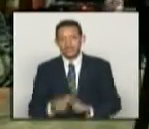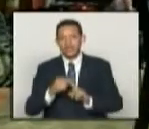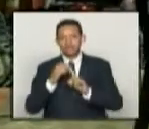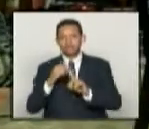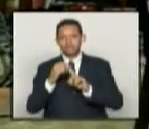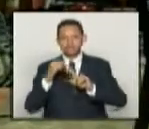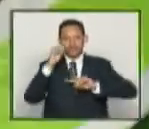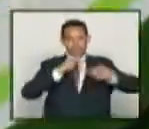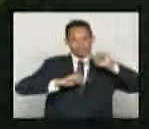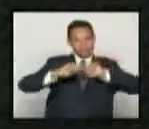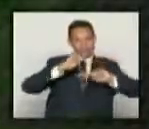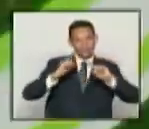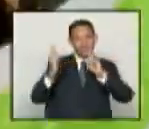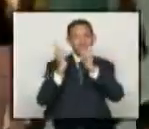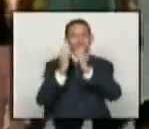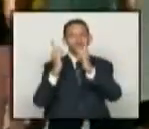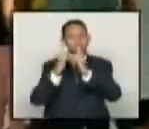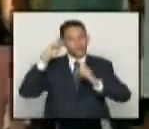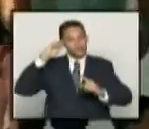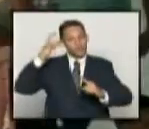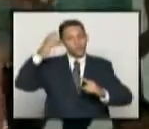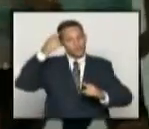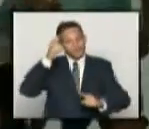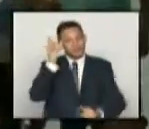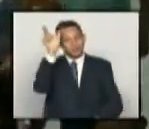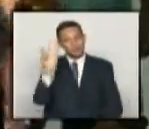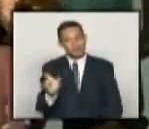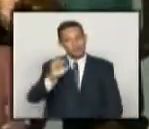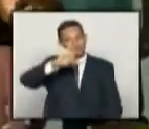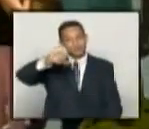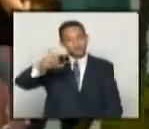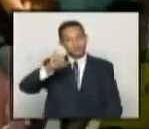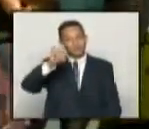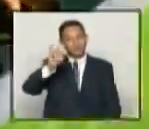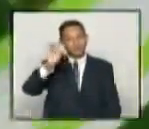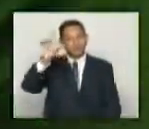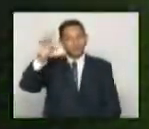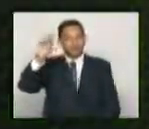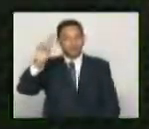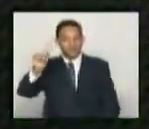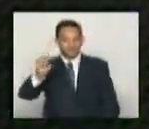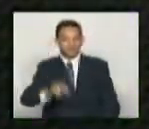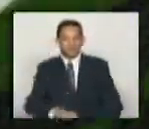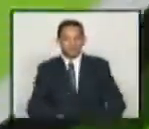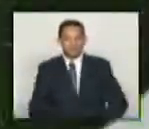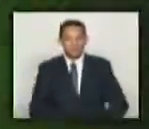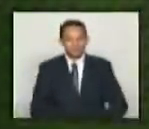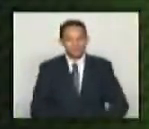Especial Encuentros de la Prosperidad con el gobernador de Caldas, Julián Gutiérrez Botero.